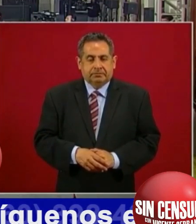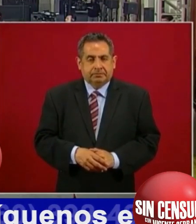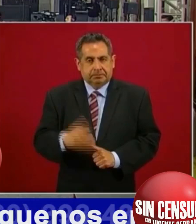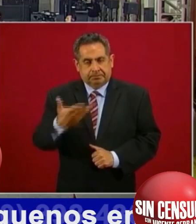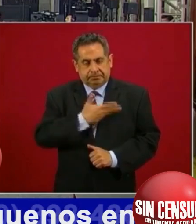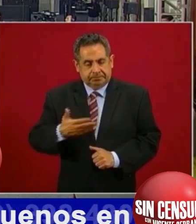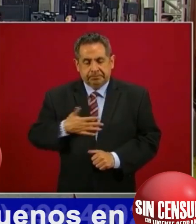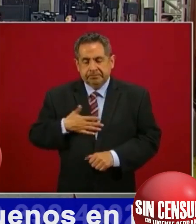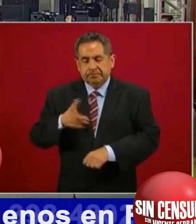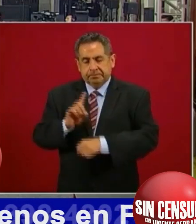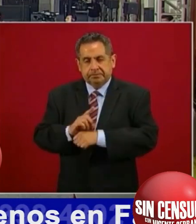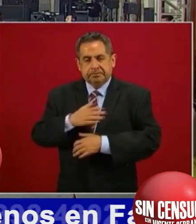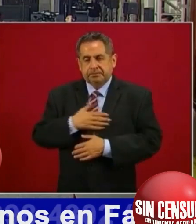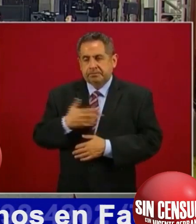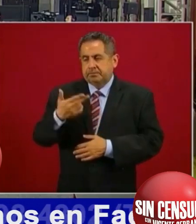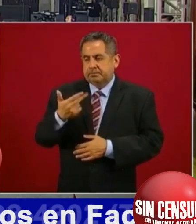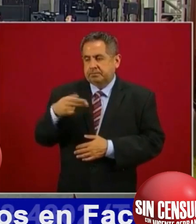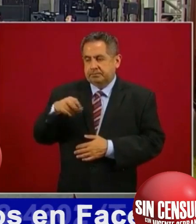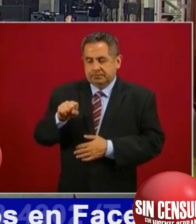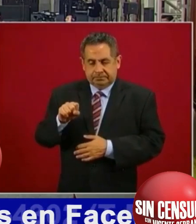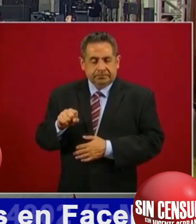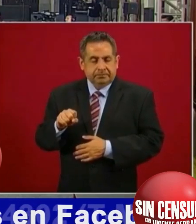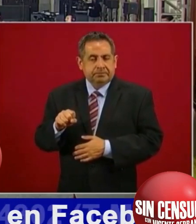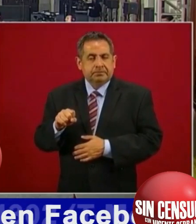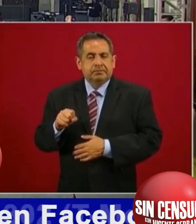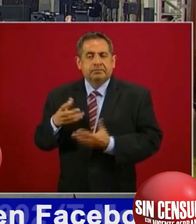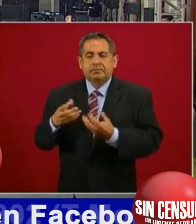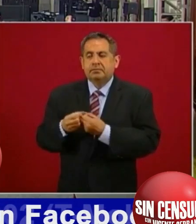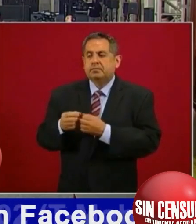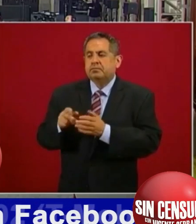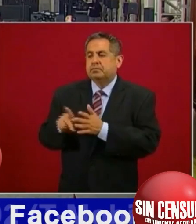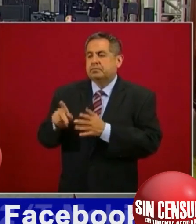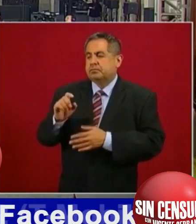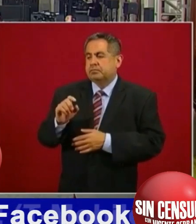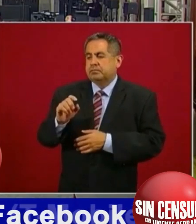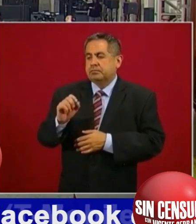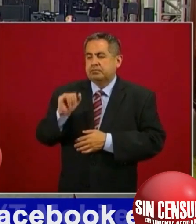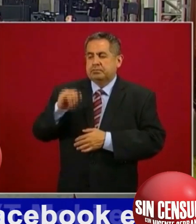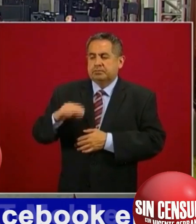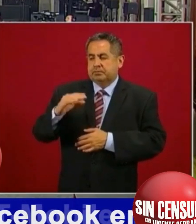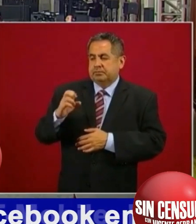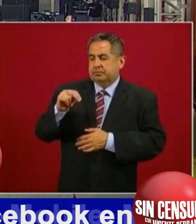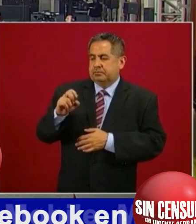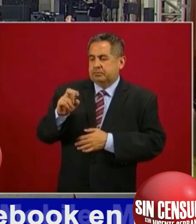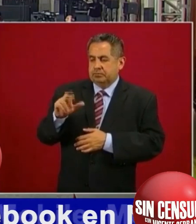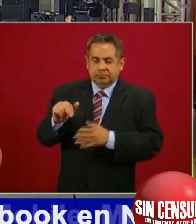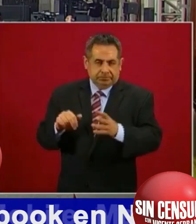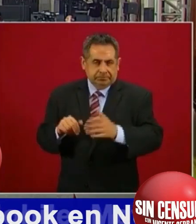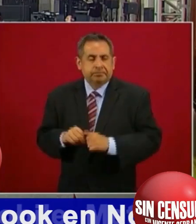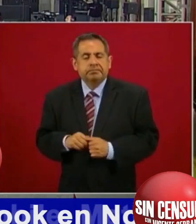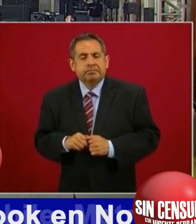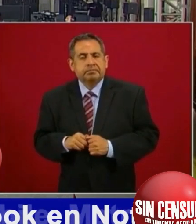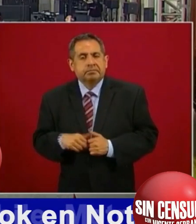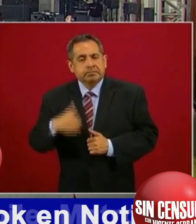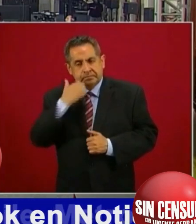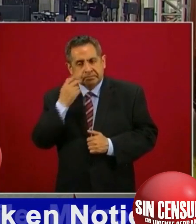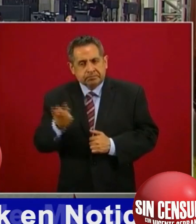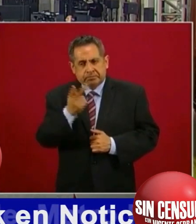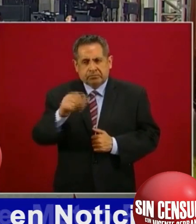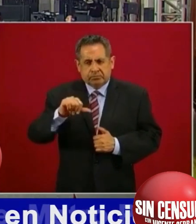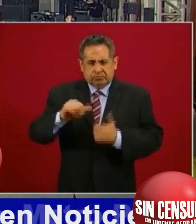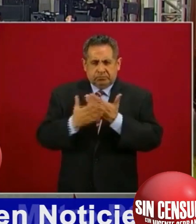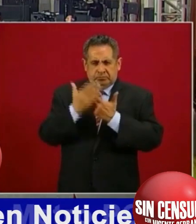Presidente, muy buenos días. Hans Salazar, de Sin Censura, con Vicente Serrano. Yo quisiera preguntarle, presidente, si esta